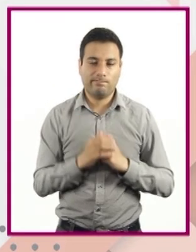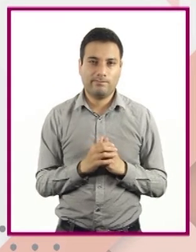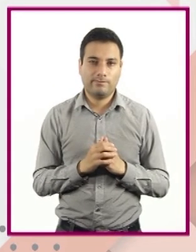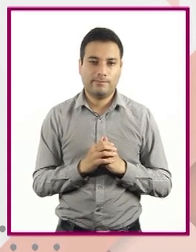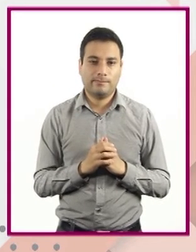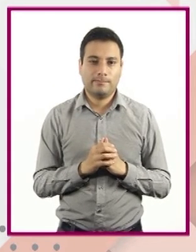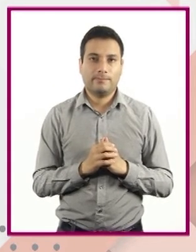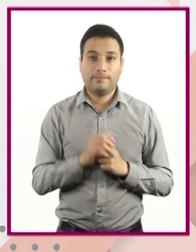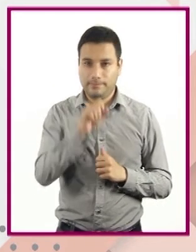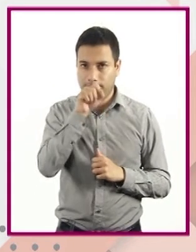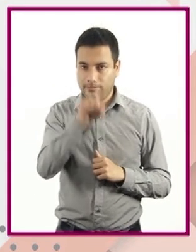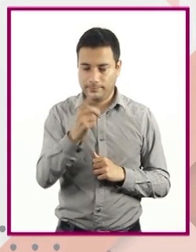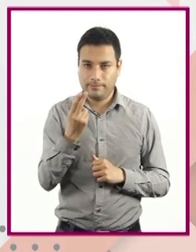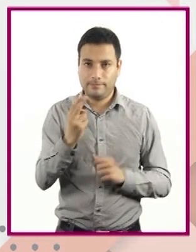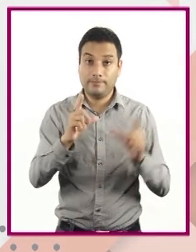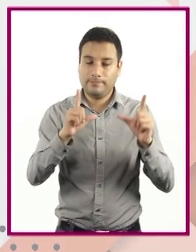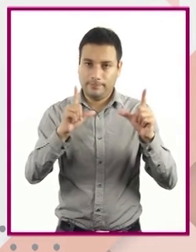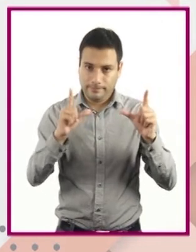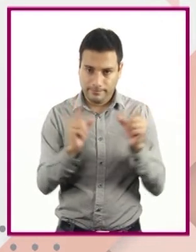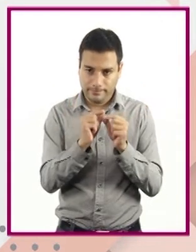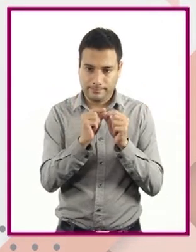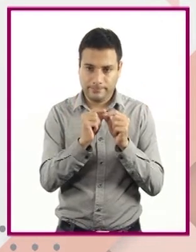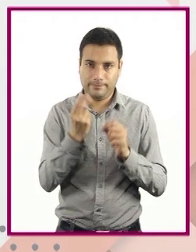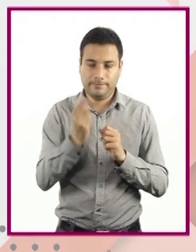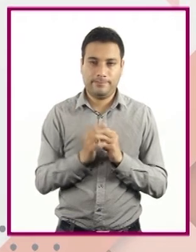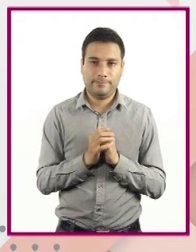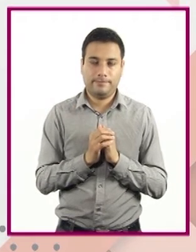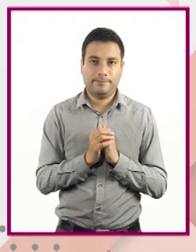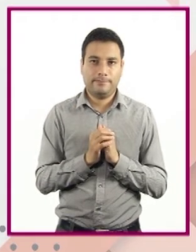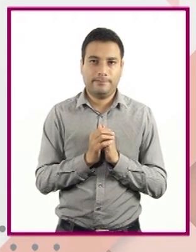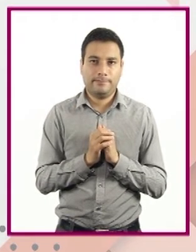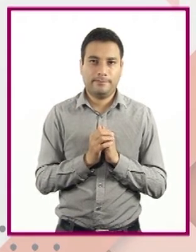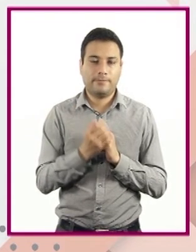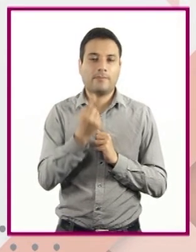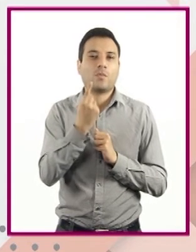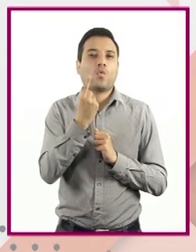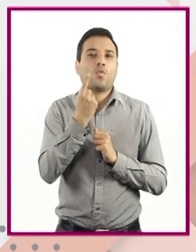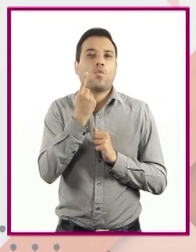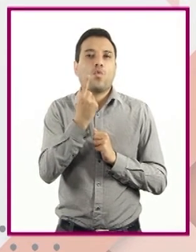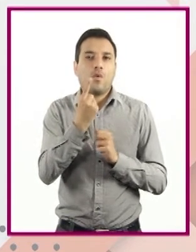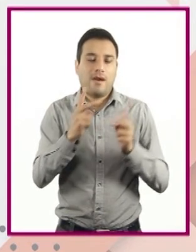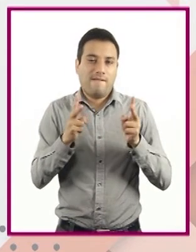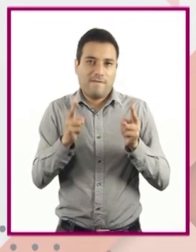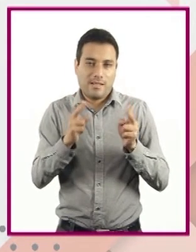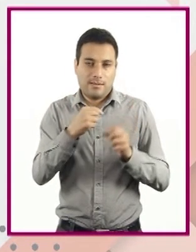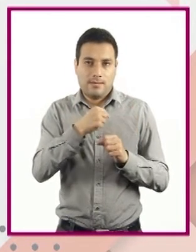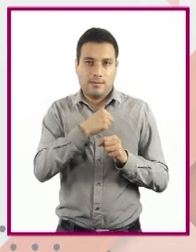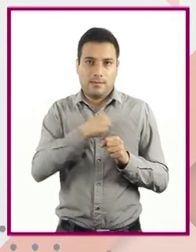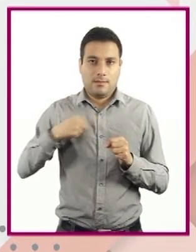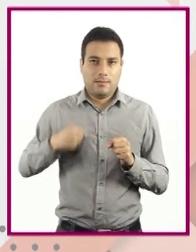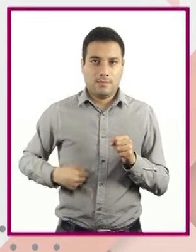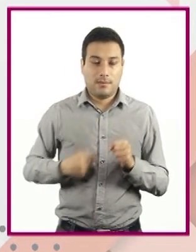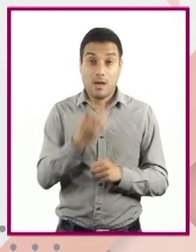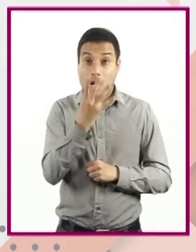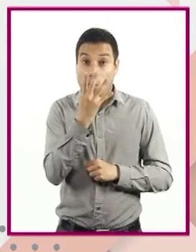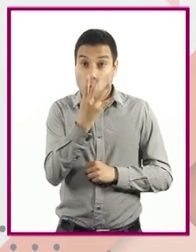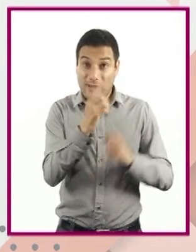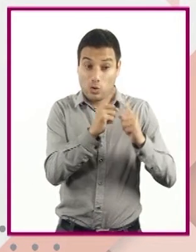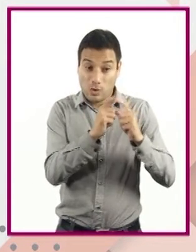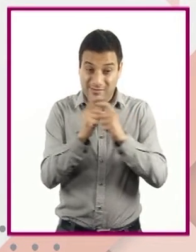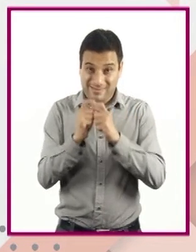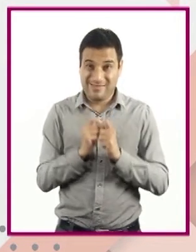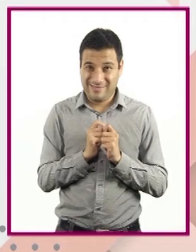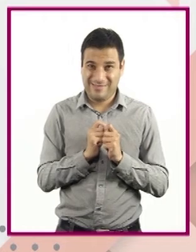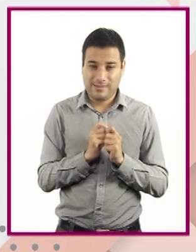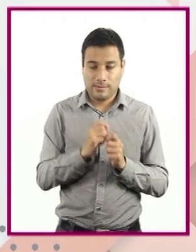La brevedad, que sería transmitir la idea de un proverbio chino con tan solo 4 o en general